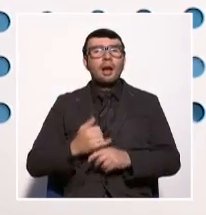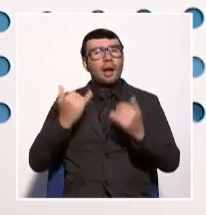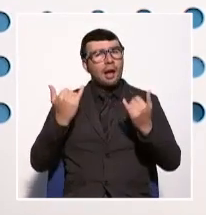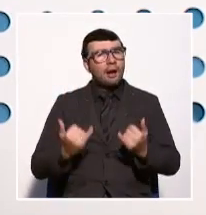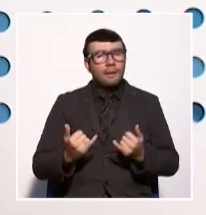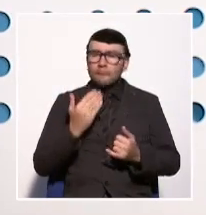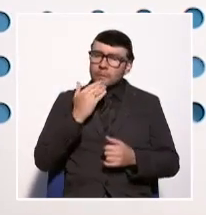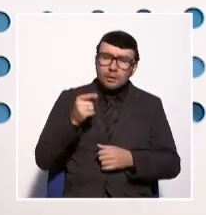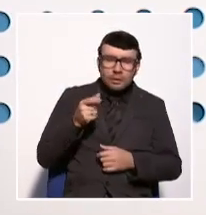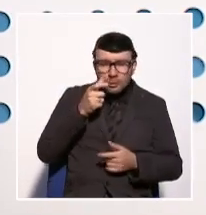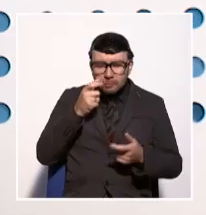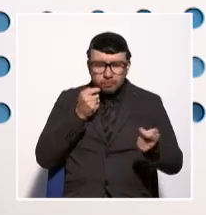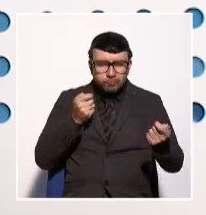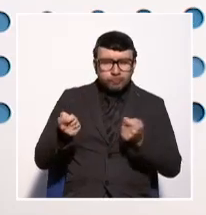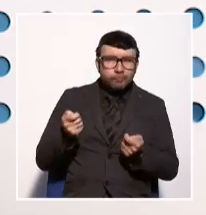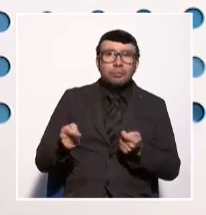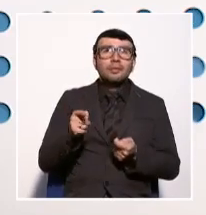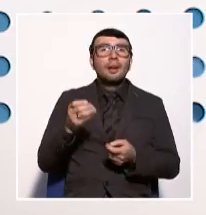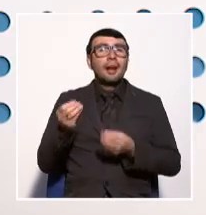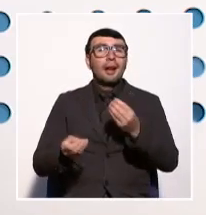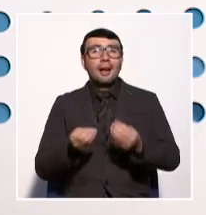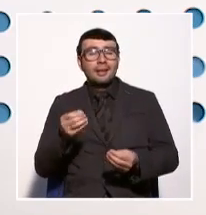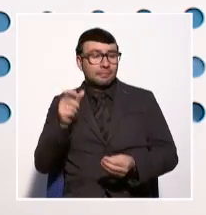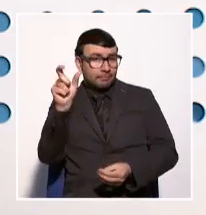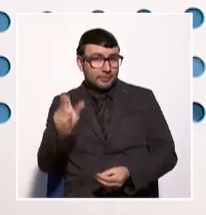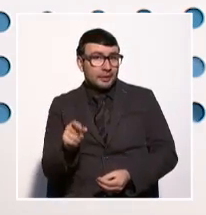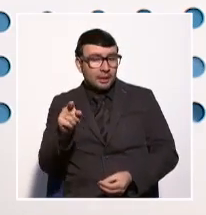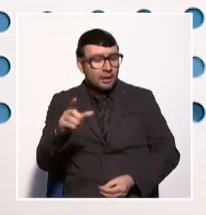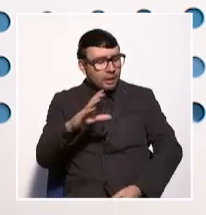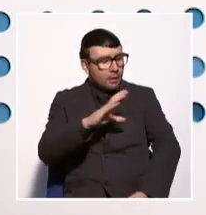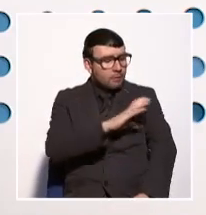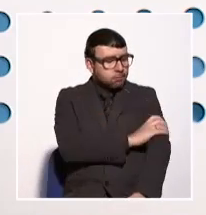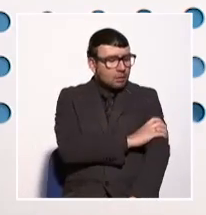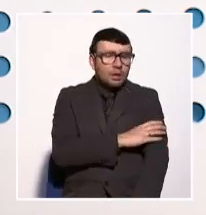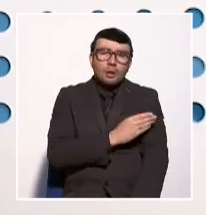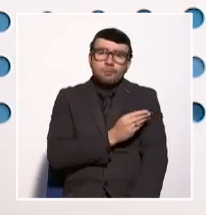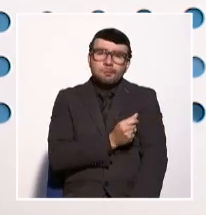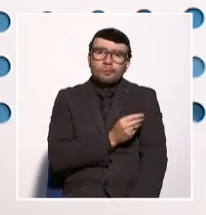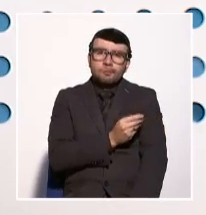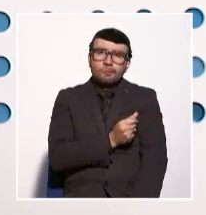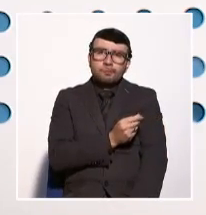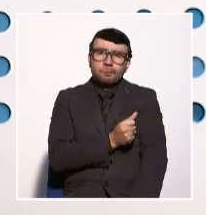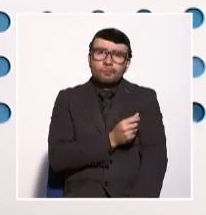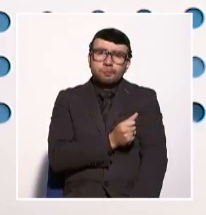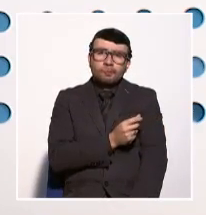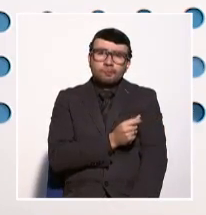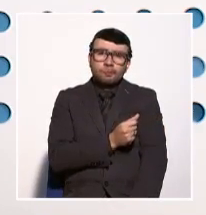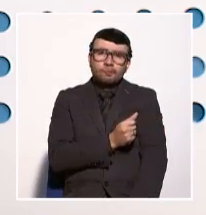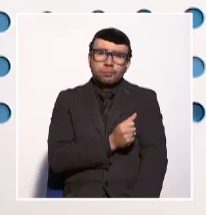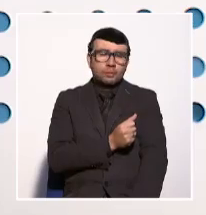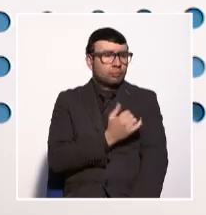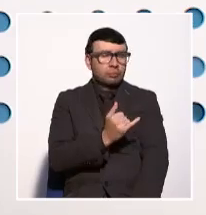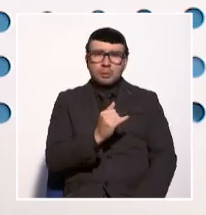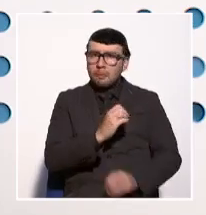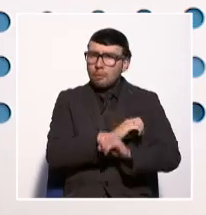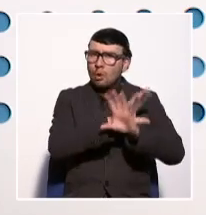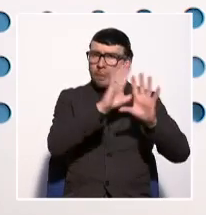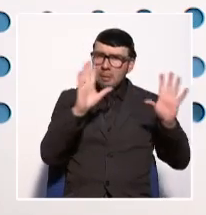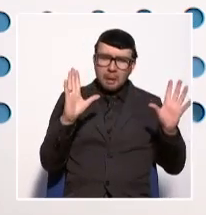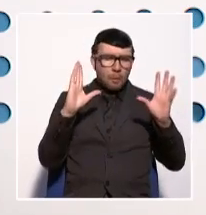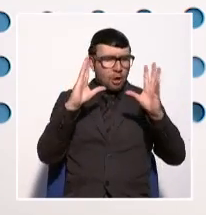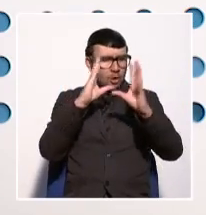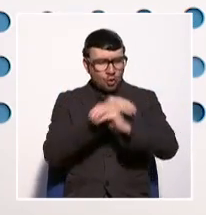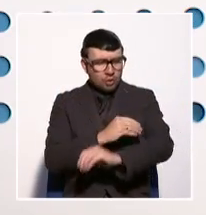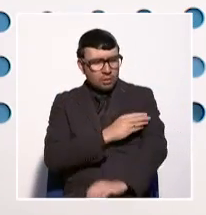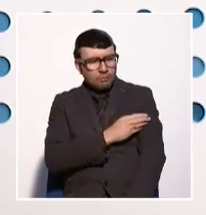presión arterial entonces se le coloca al paciente un aparatico que le va a tomar la presión arterial constantemente día y noche entonces ya se